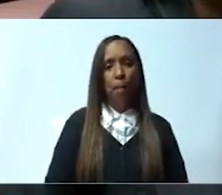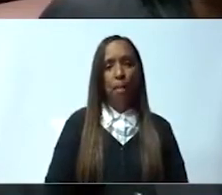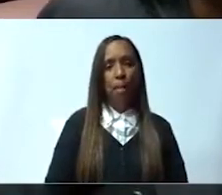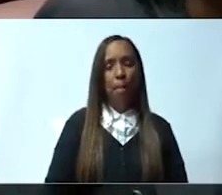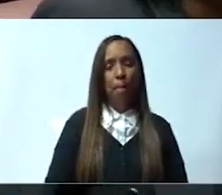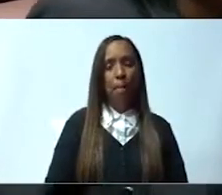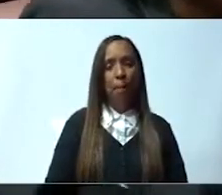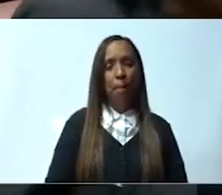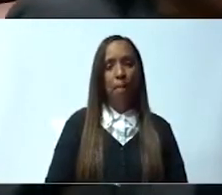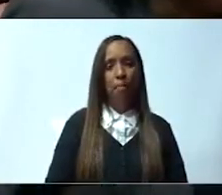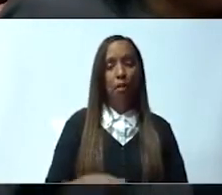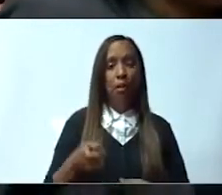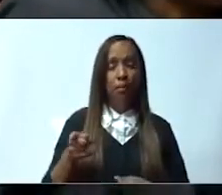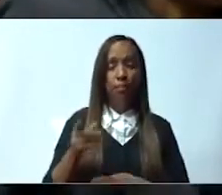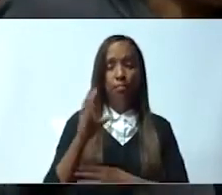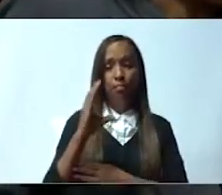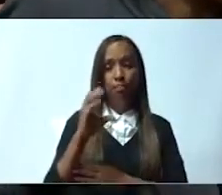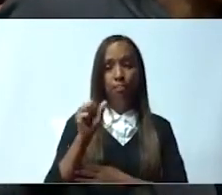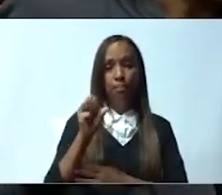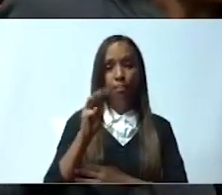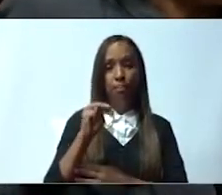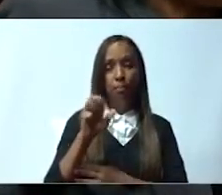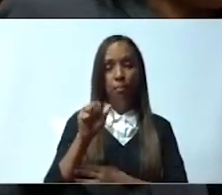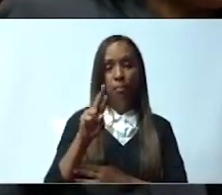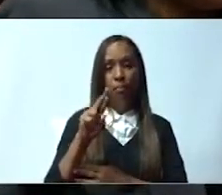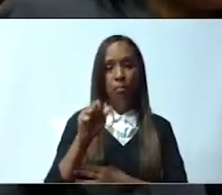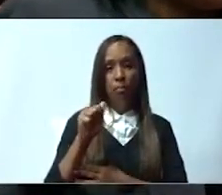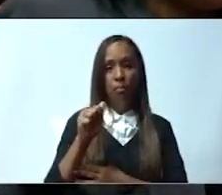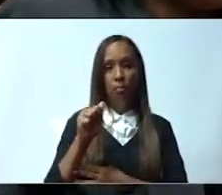Producción de la República Dominicana.